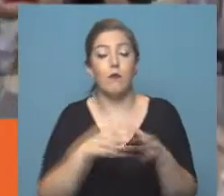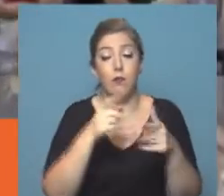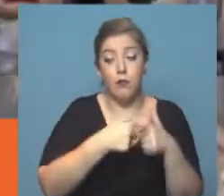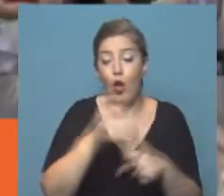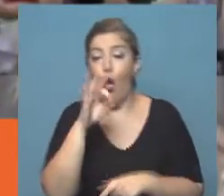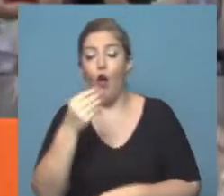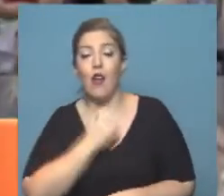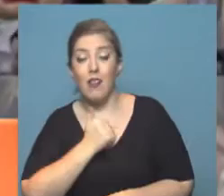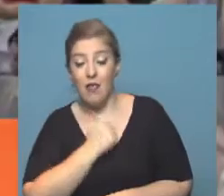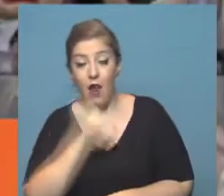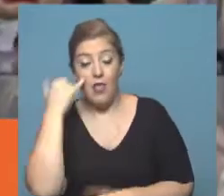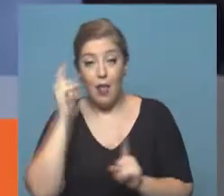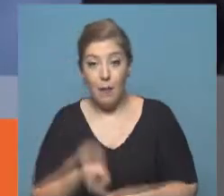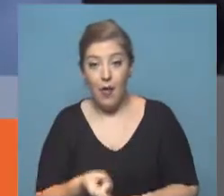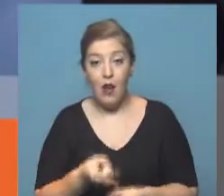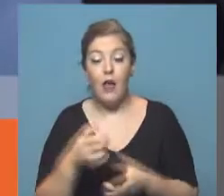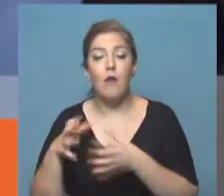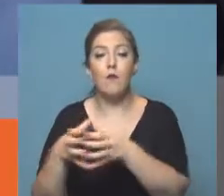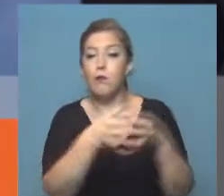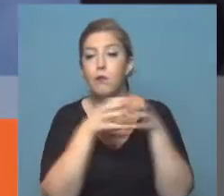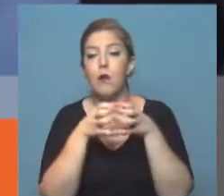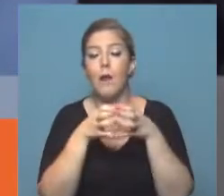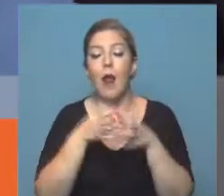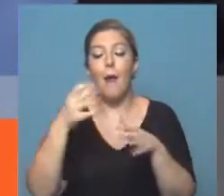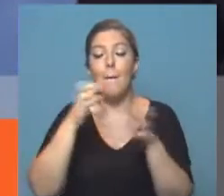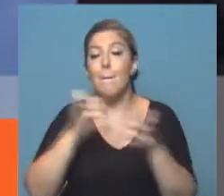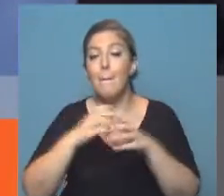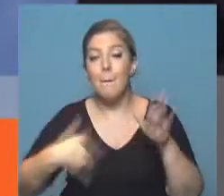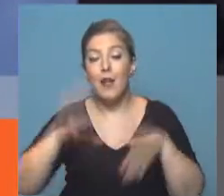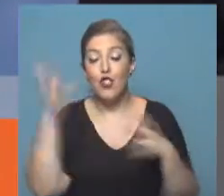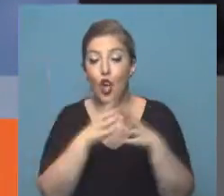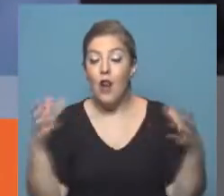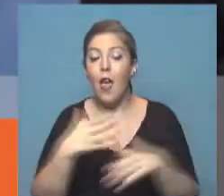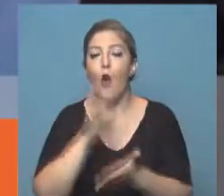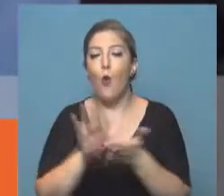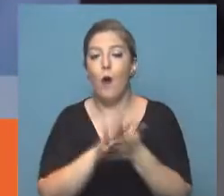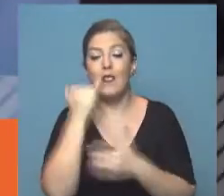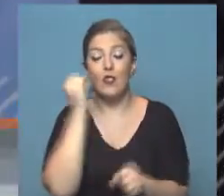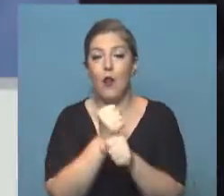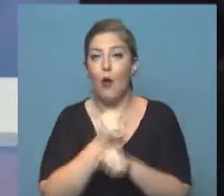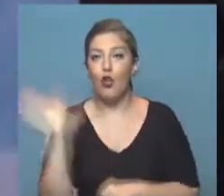articular, agregó, con todos para construir nuevas mayorías y que esta es la tarea de todos.